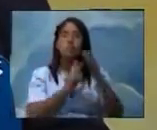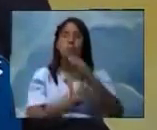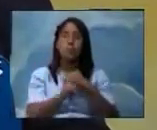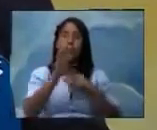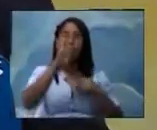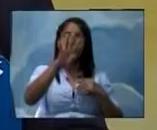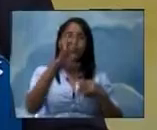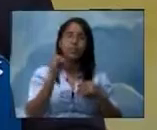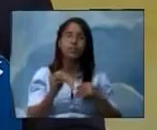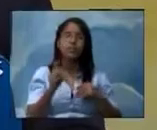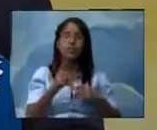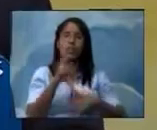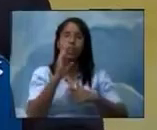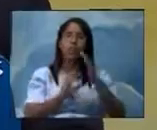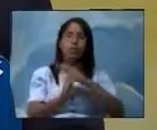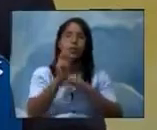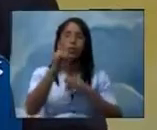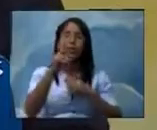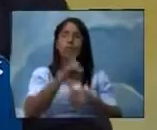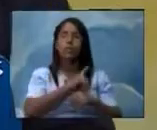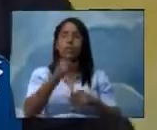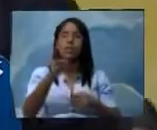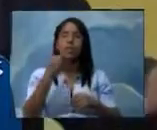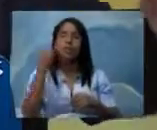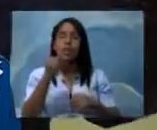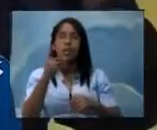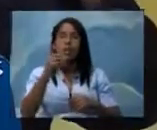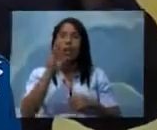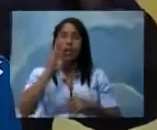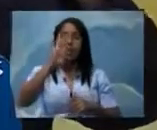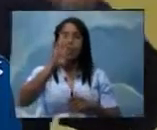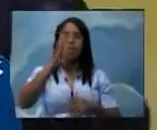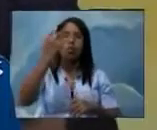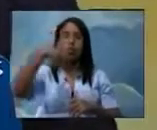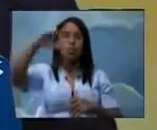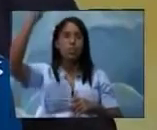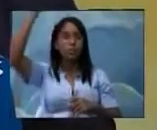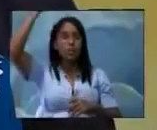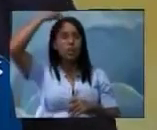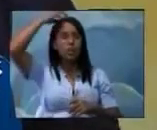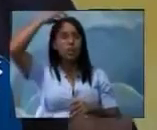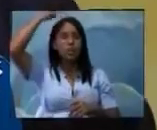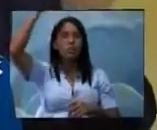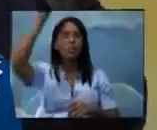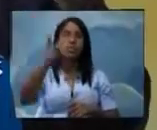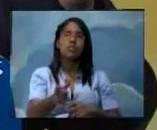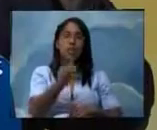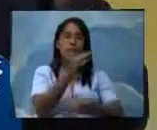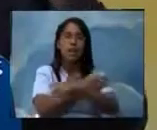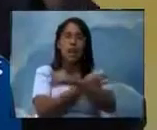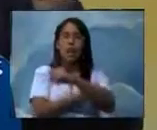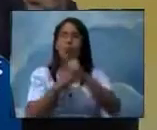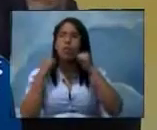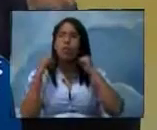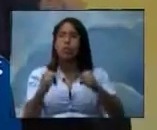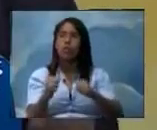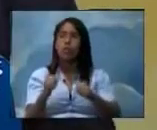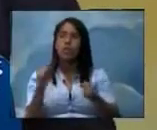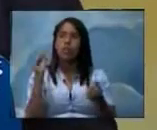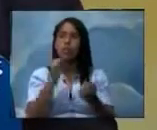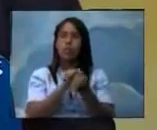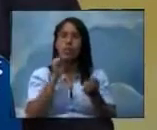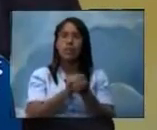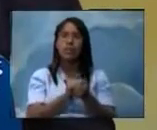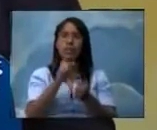versículo 40 del capítulo 2 de Daniel, dice: y el cuarto reino será fuerte como el